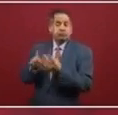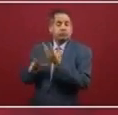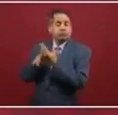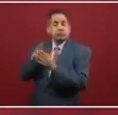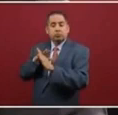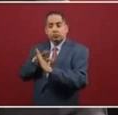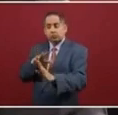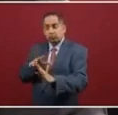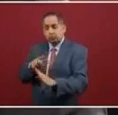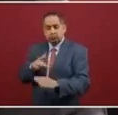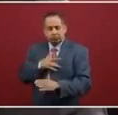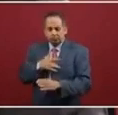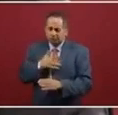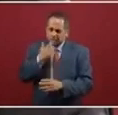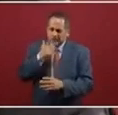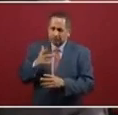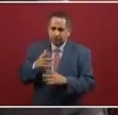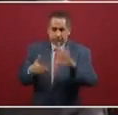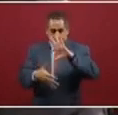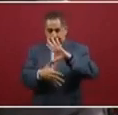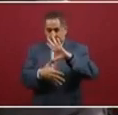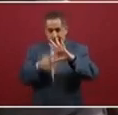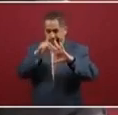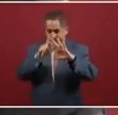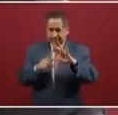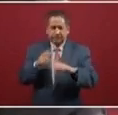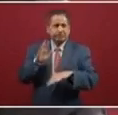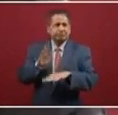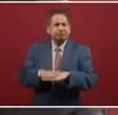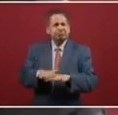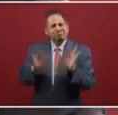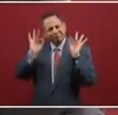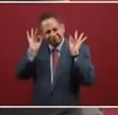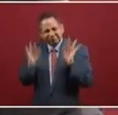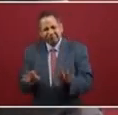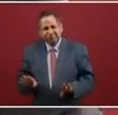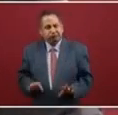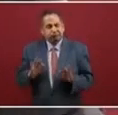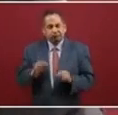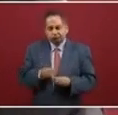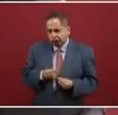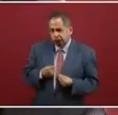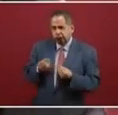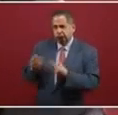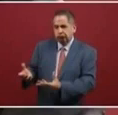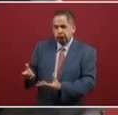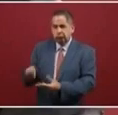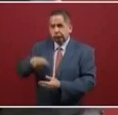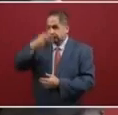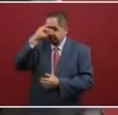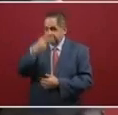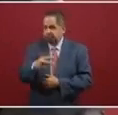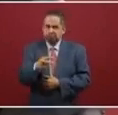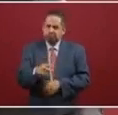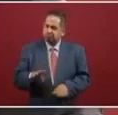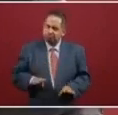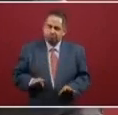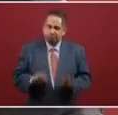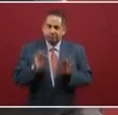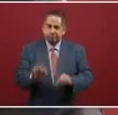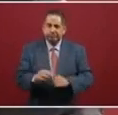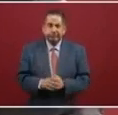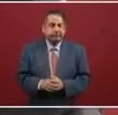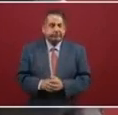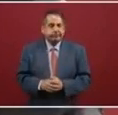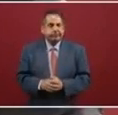generosa, yo me atrevería a decir, de este continente, ha sido la que se ha llevado a cabo en México. Y a